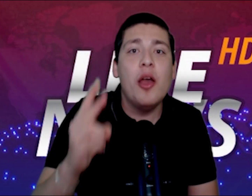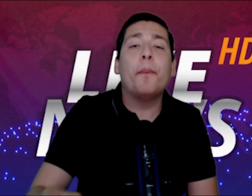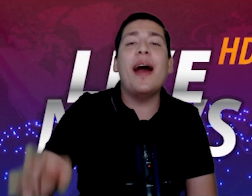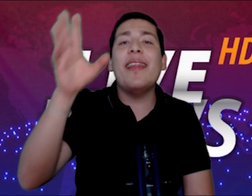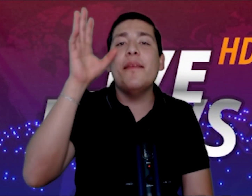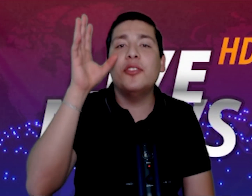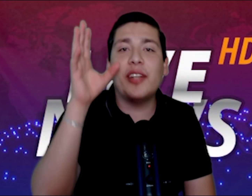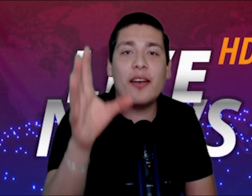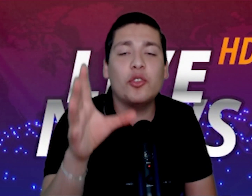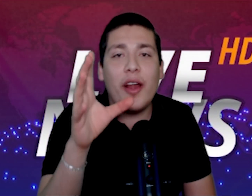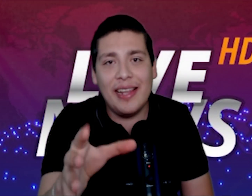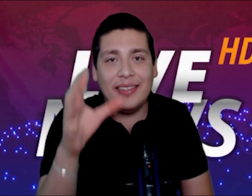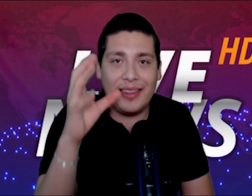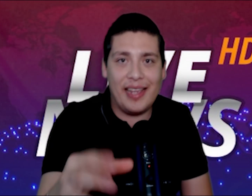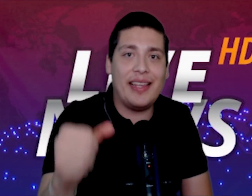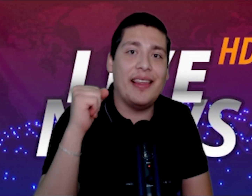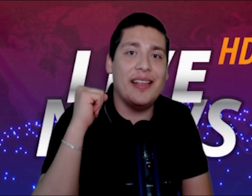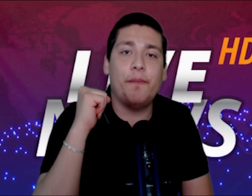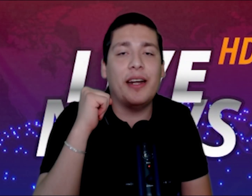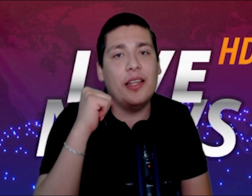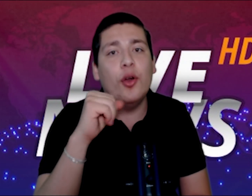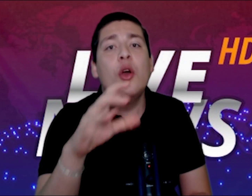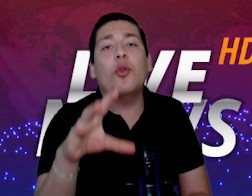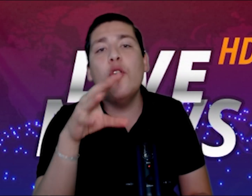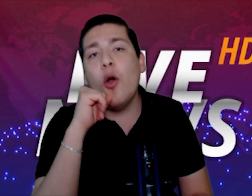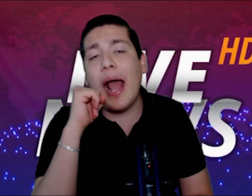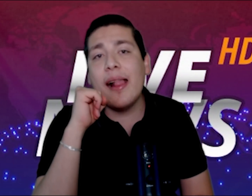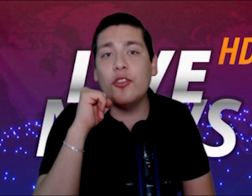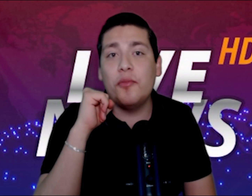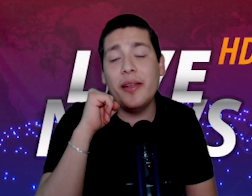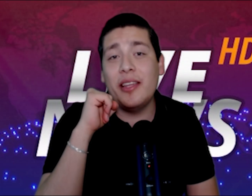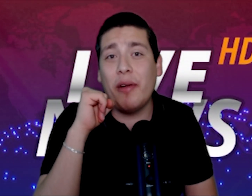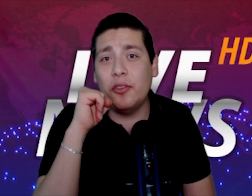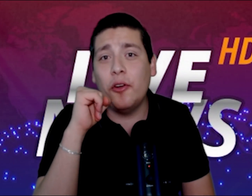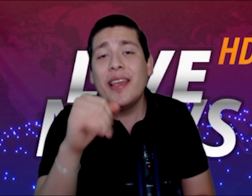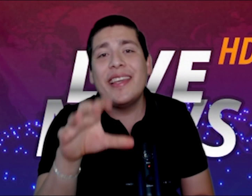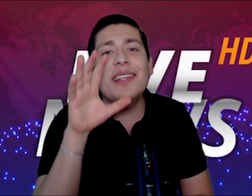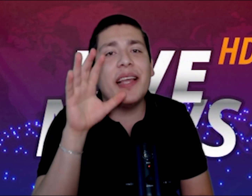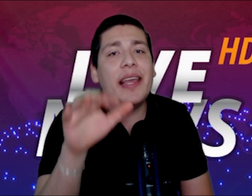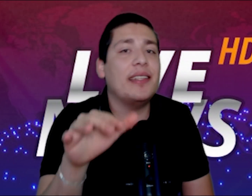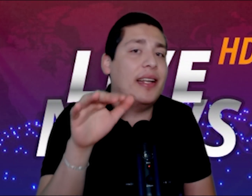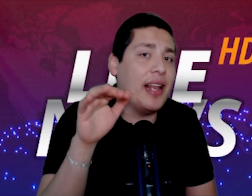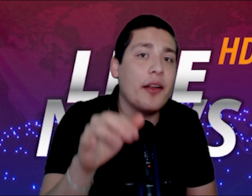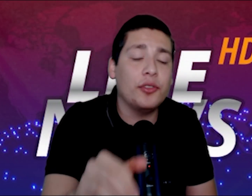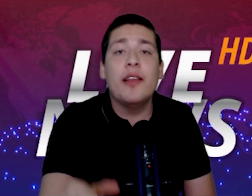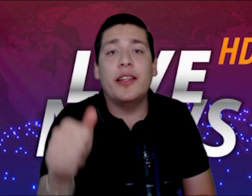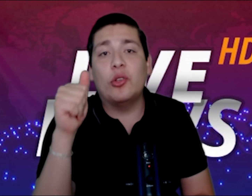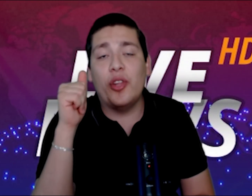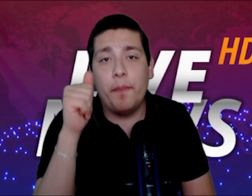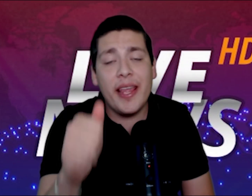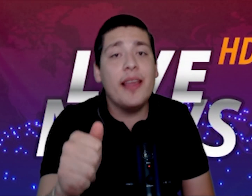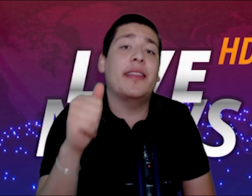subió para demostrarnos cuál es la estrategia de este partido rumbo al 2024. Y es que hay que ser claros